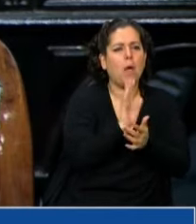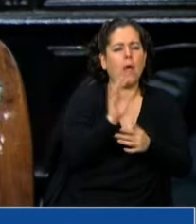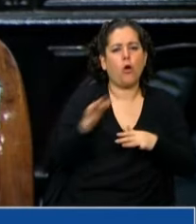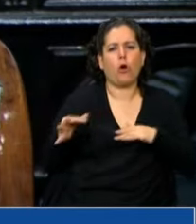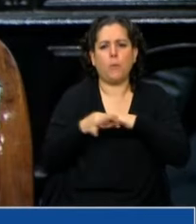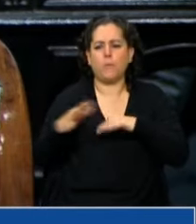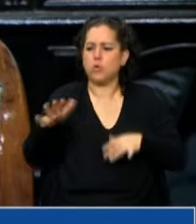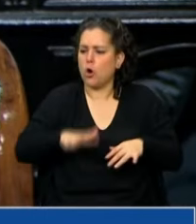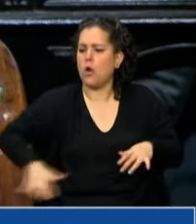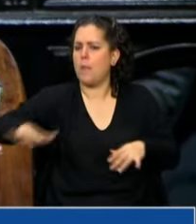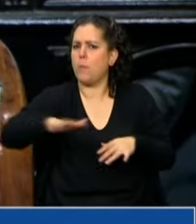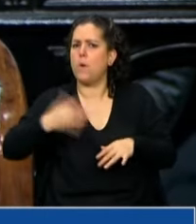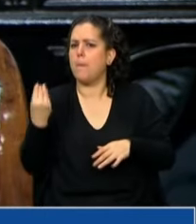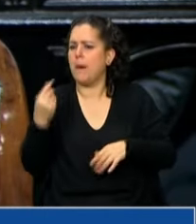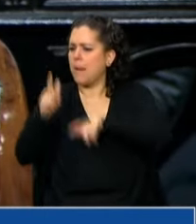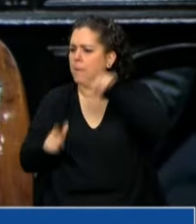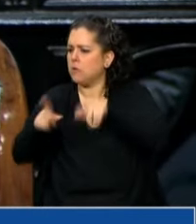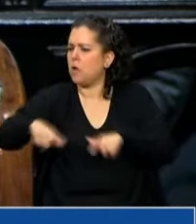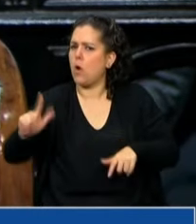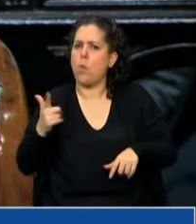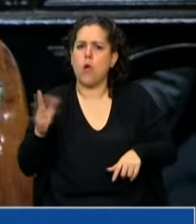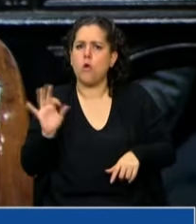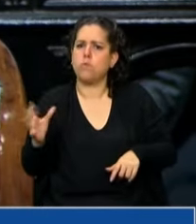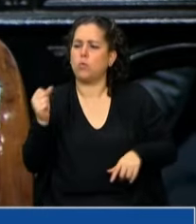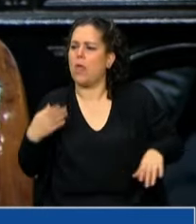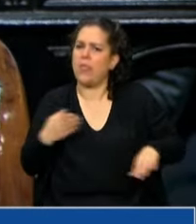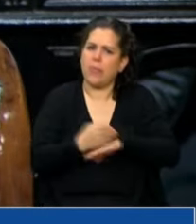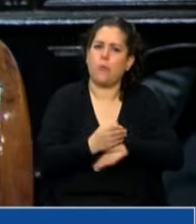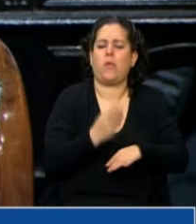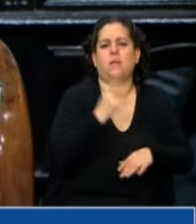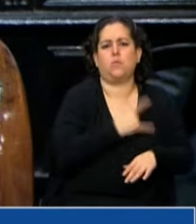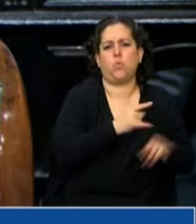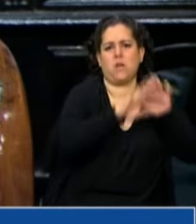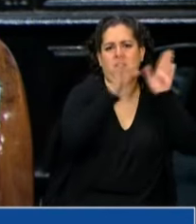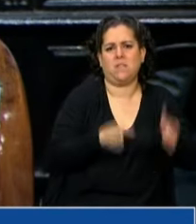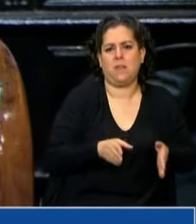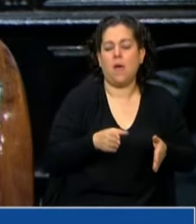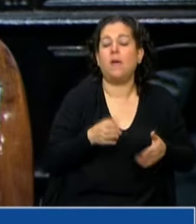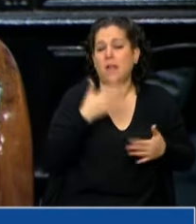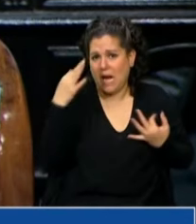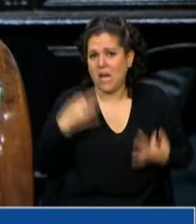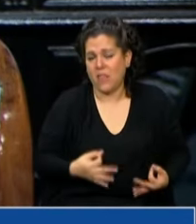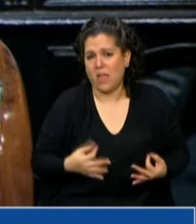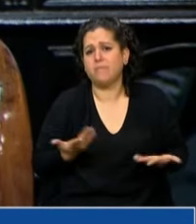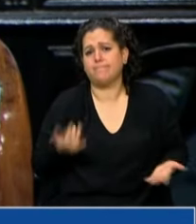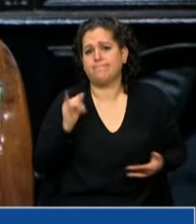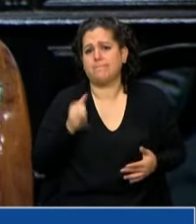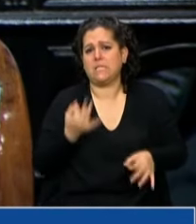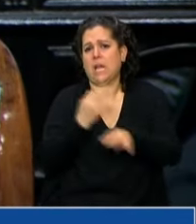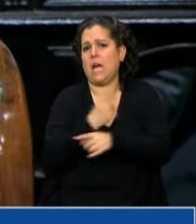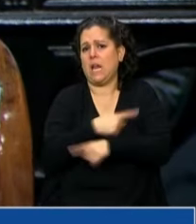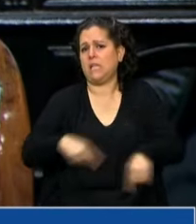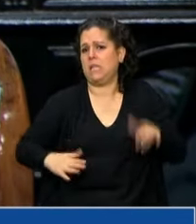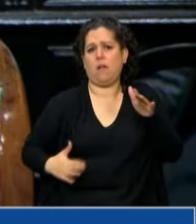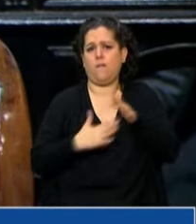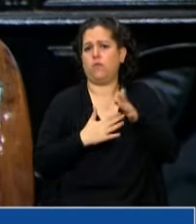con aquellos que no tienen la posibilidad de poder acceder. Y sin ninguna duda es la característica